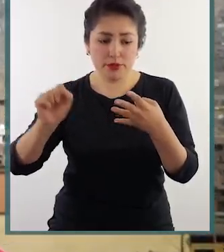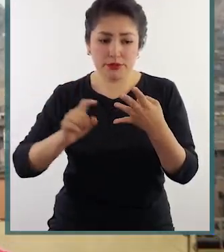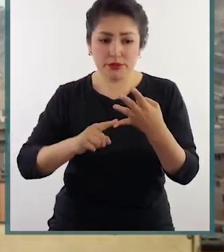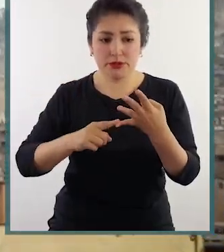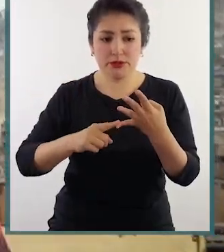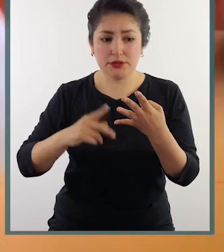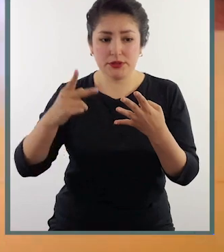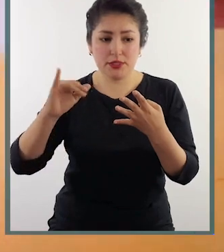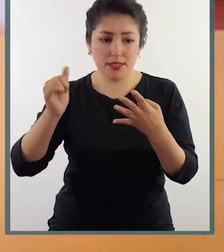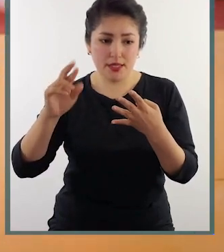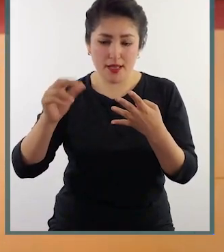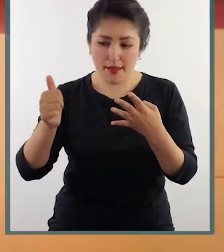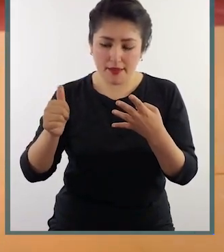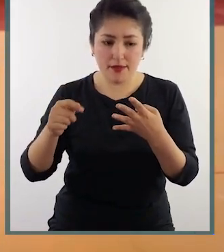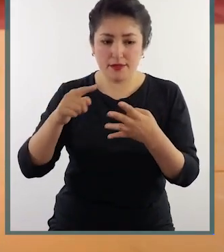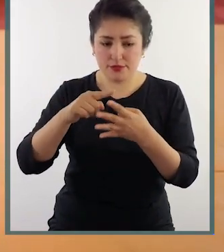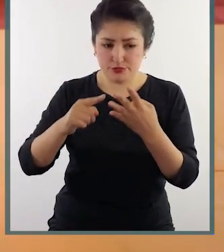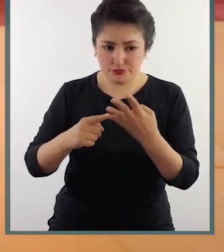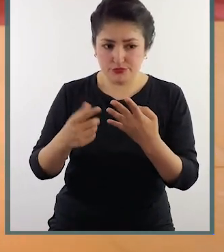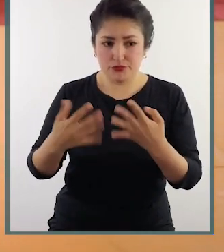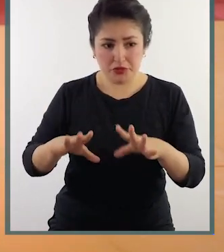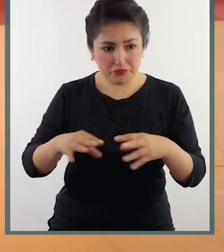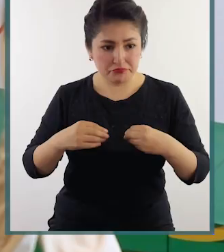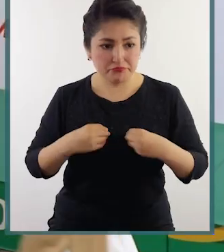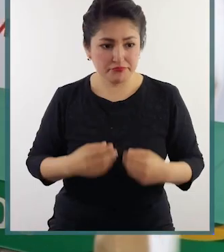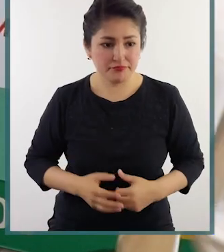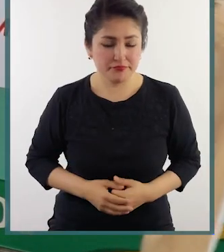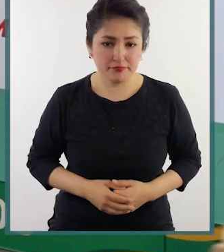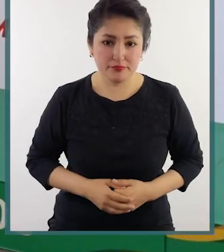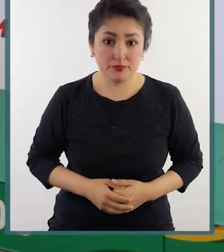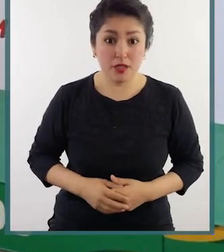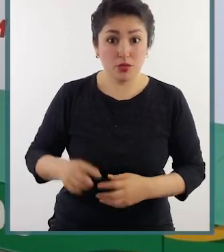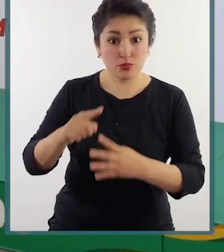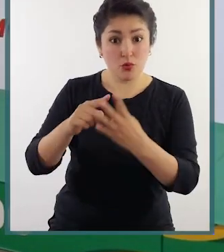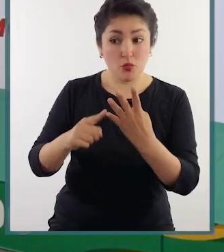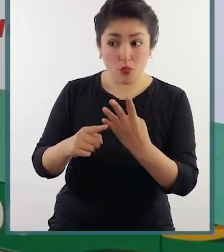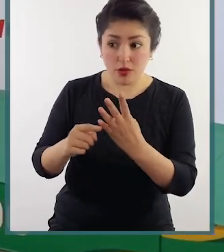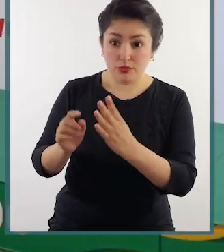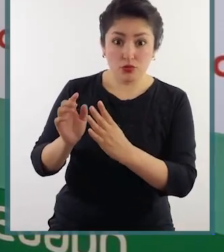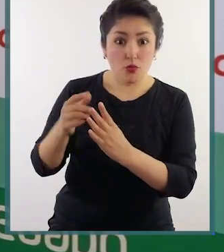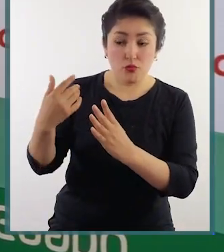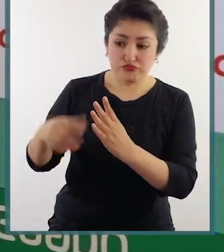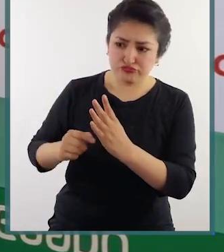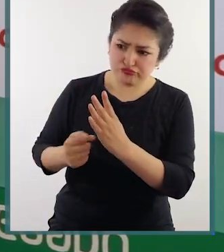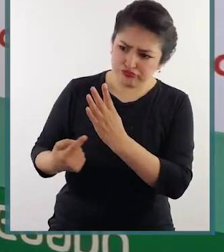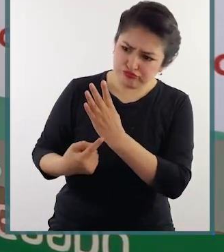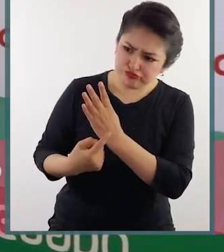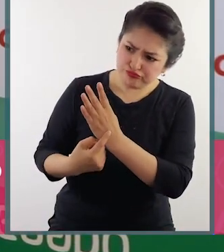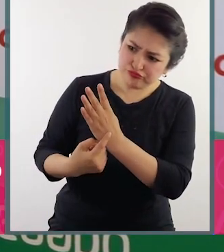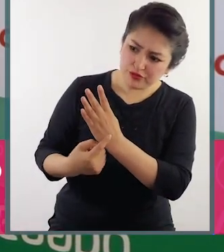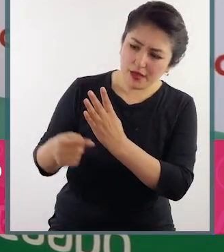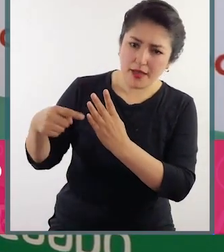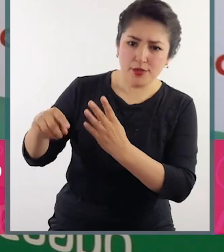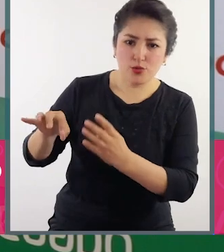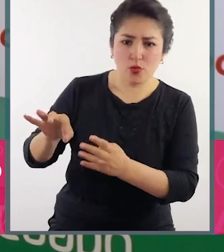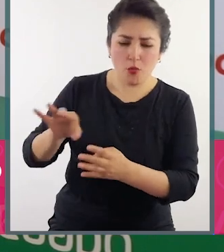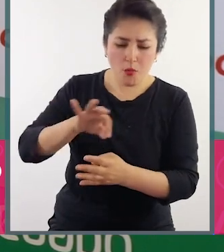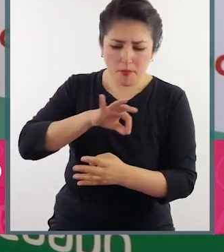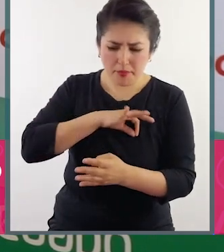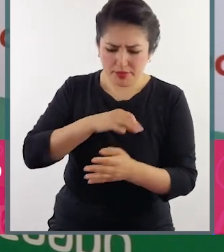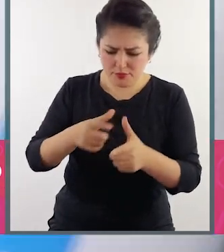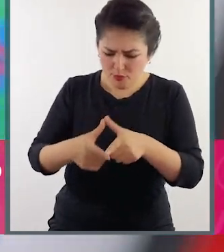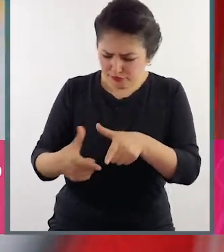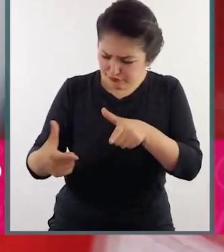Sisicha y Kiara Aragón. A los 4 nuevos representantes ayacuchanos les entregaron una placa